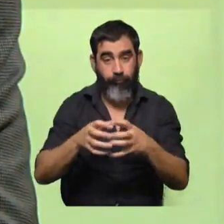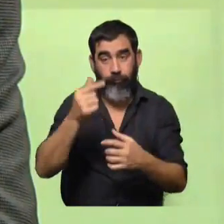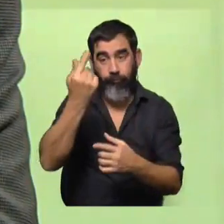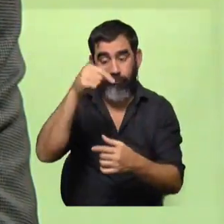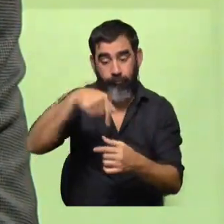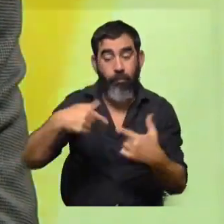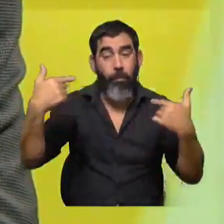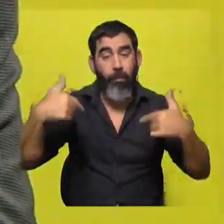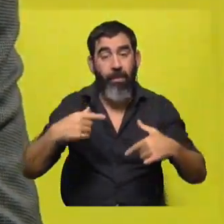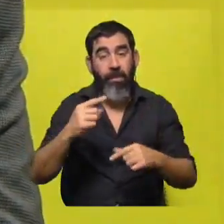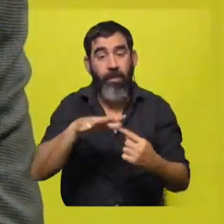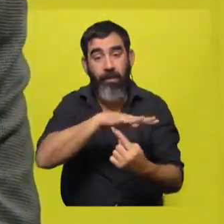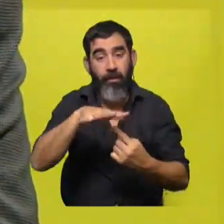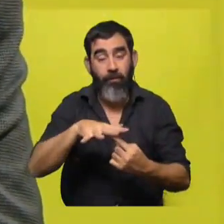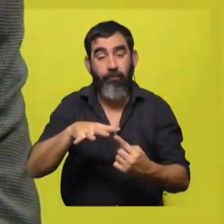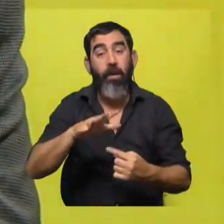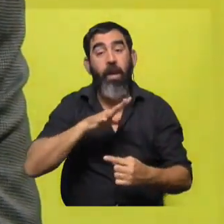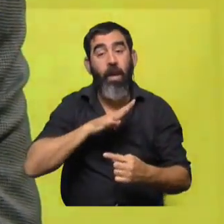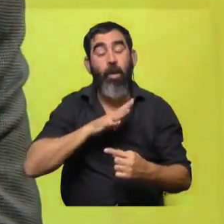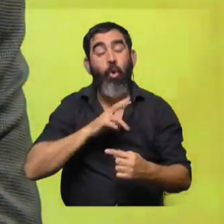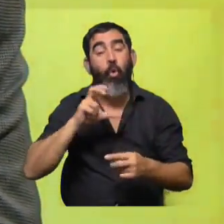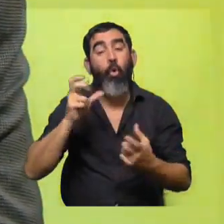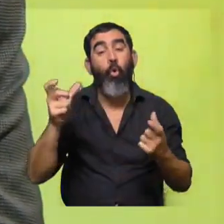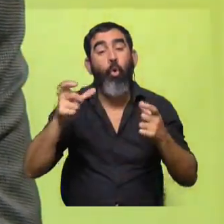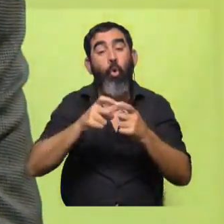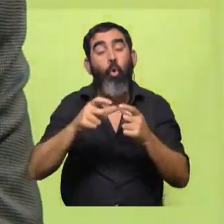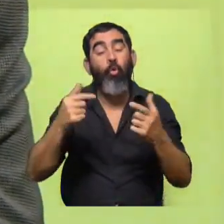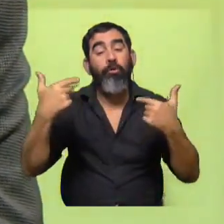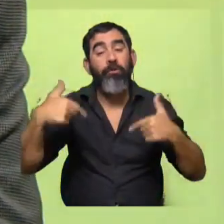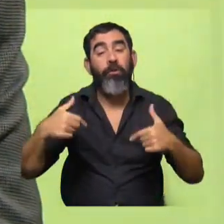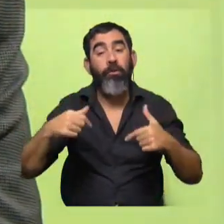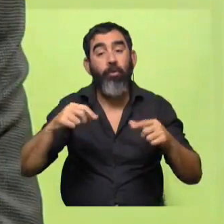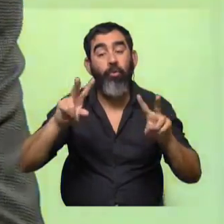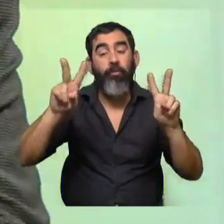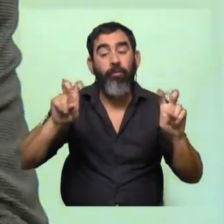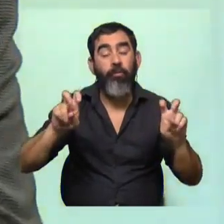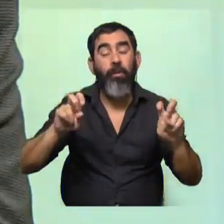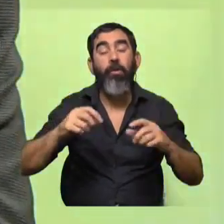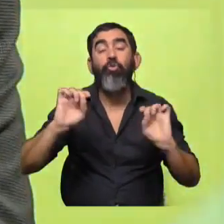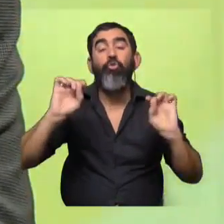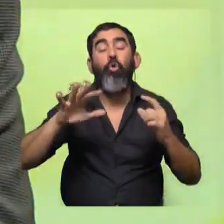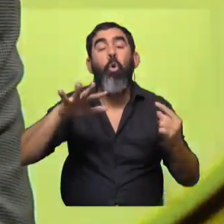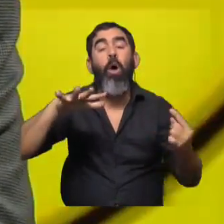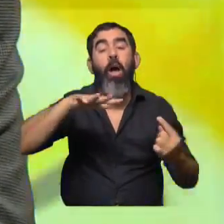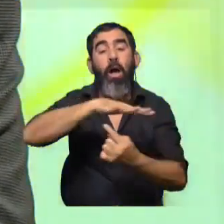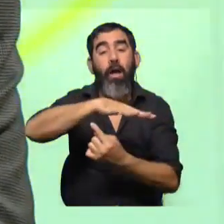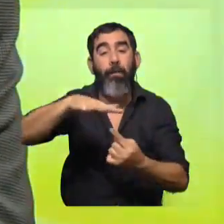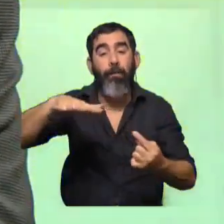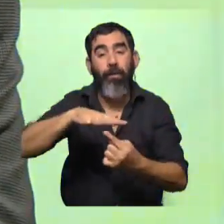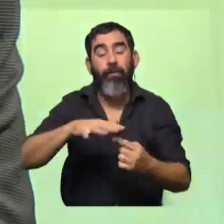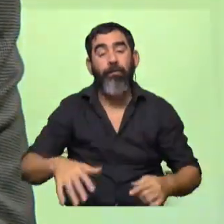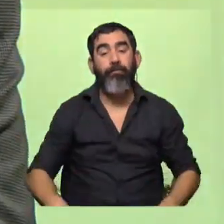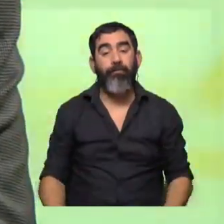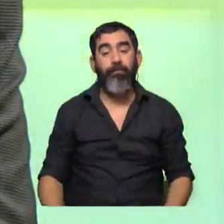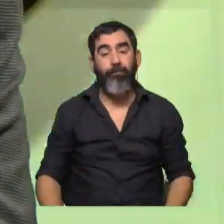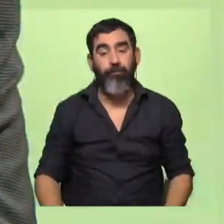sentamos, hay una silla en el Consejo de Ministros que es específicamente del tema ambiental, que creo que ya eso nos da otra